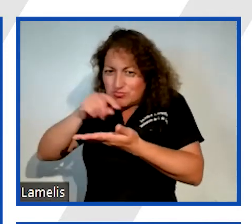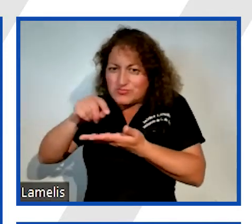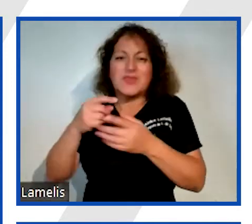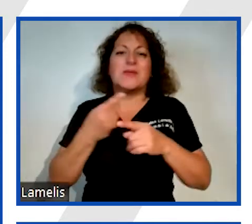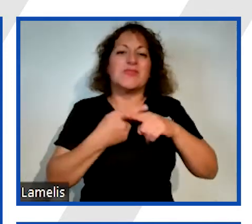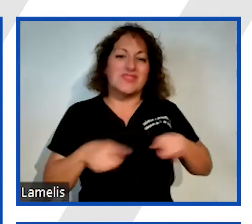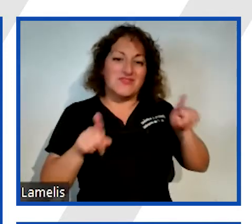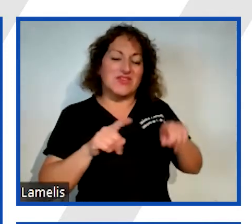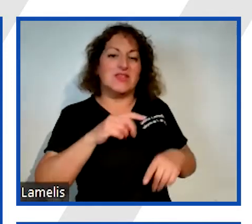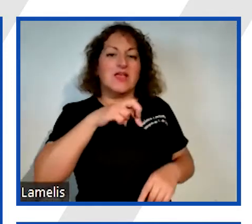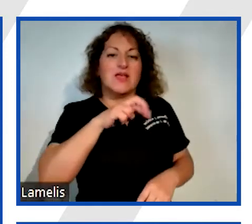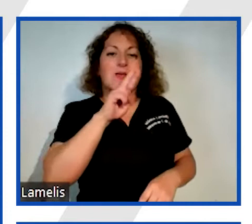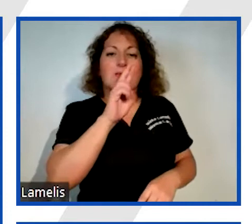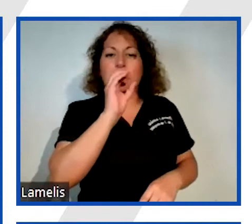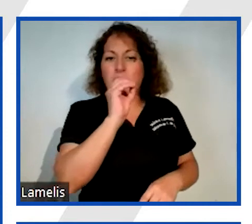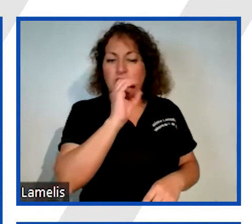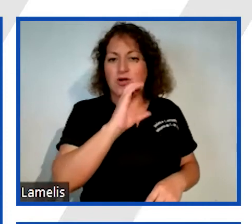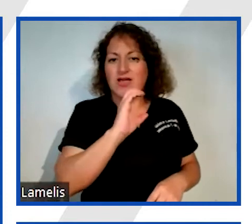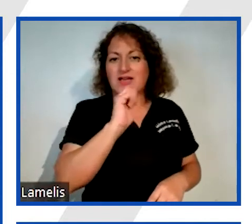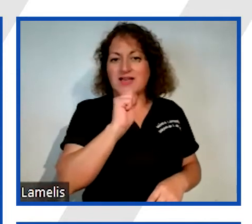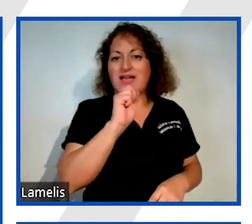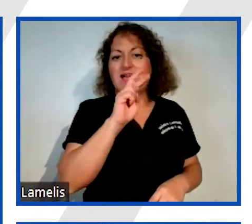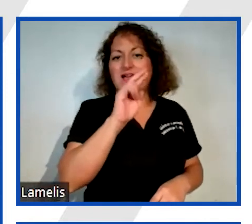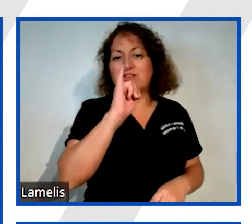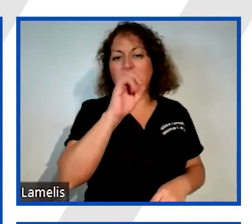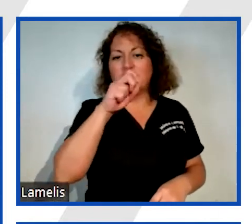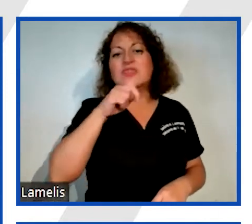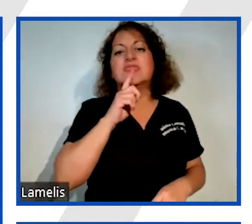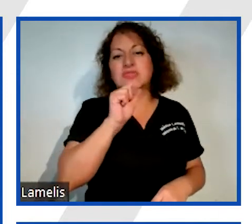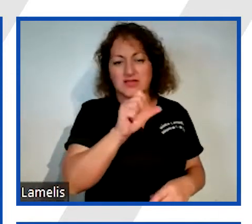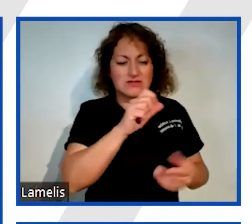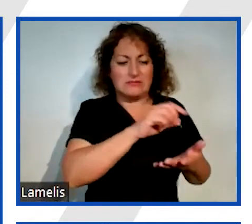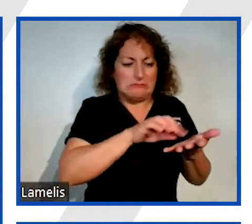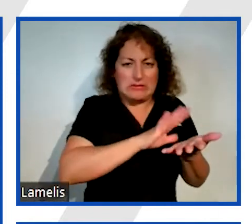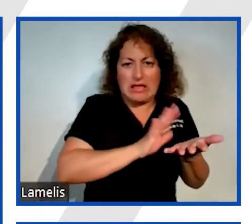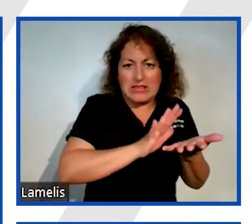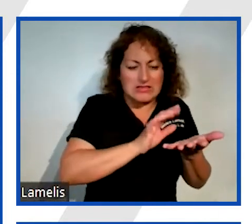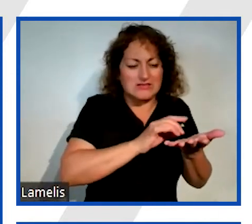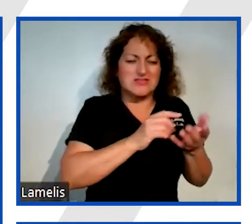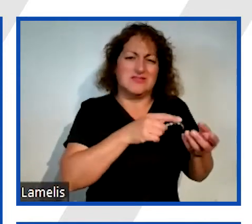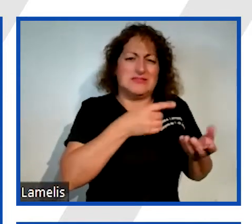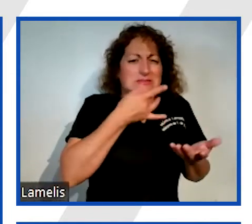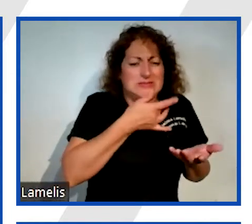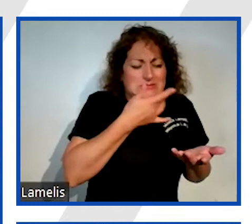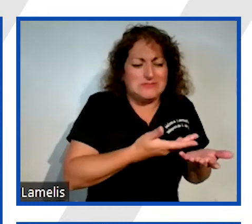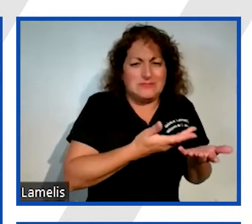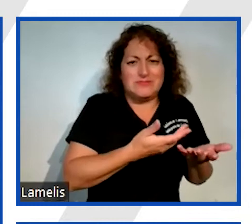adentro y vuelan al adn solito y bueno esas son las definiciones más